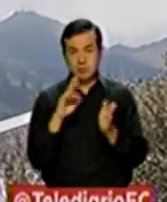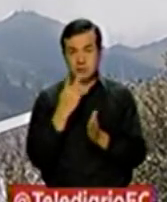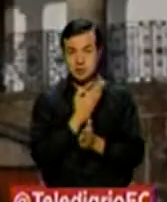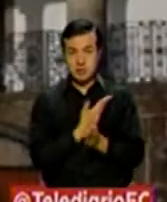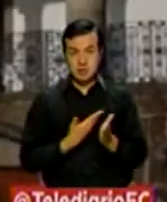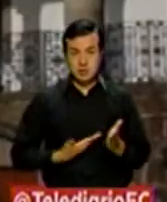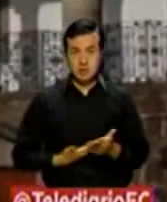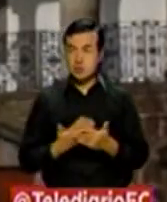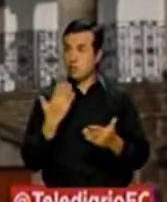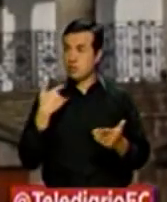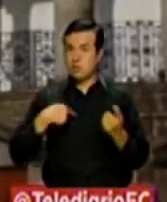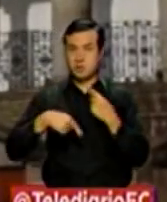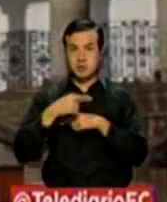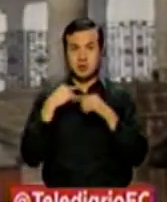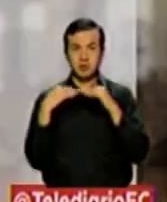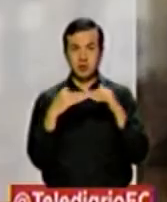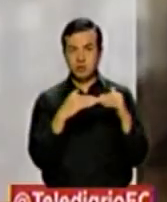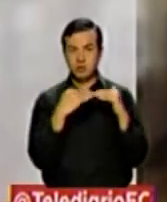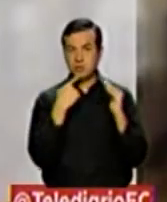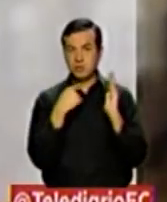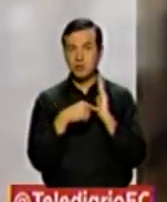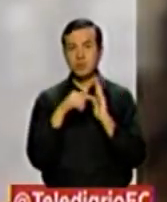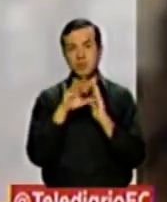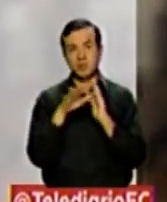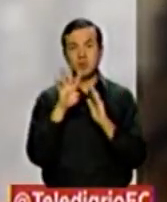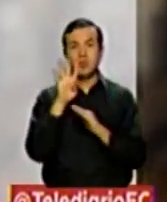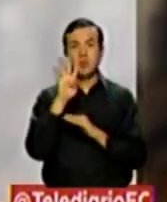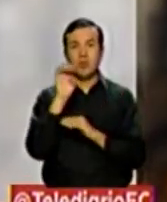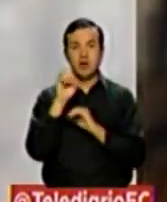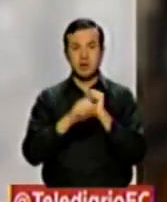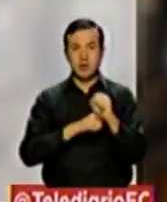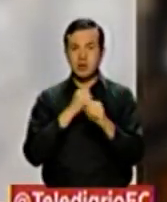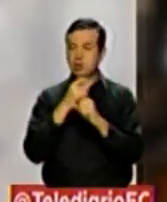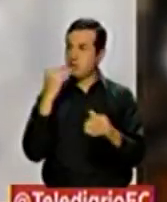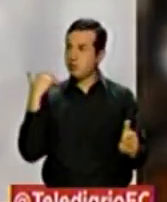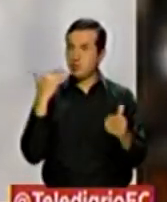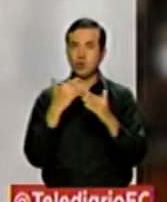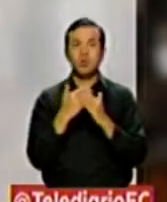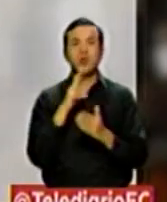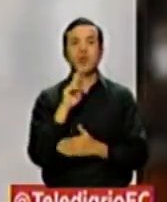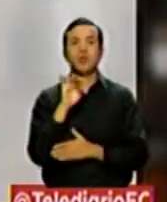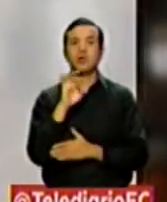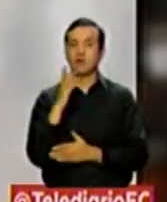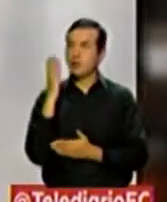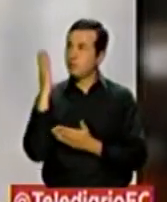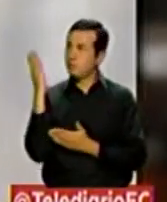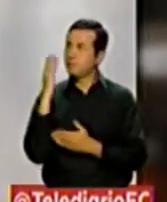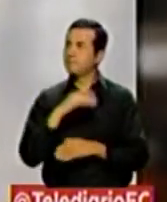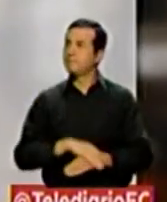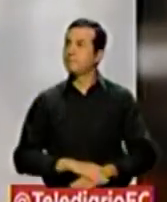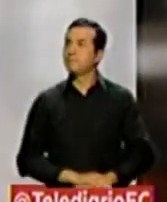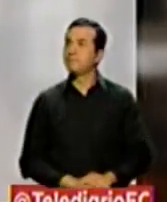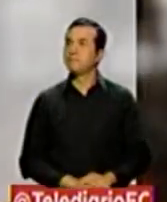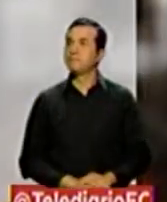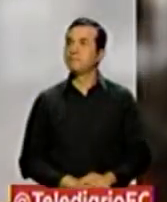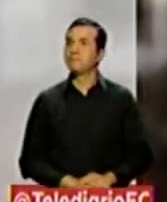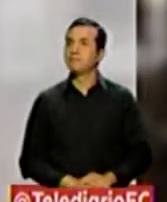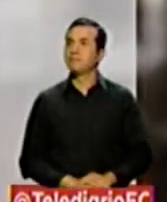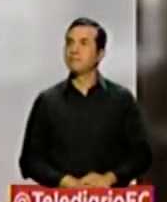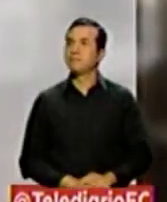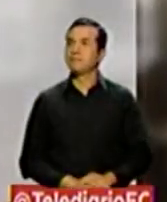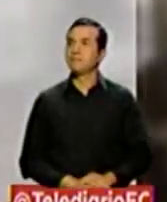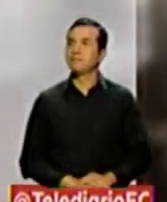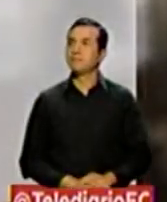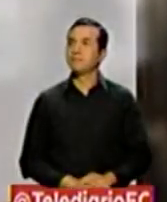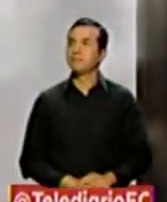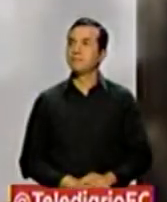mandatario desde el retorno a la democracia, hace cerca de 4 décadas. Osvaldo Hurtado Larrea, León Roldós Aguilera, Blasco Peña